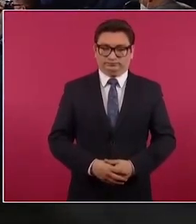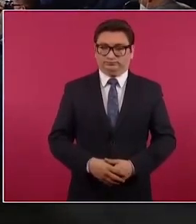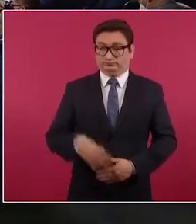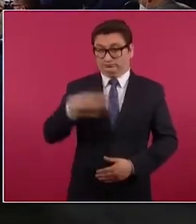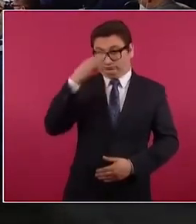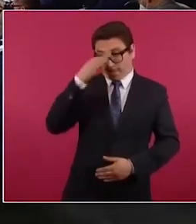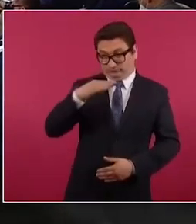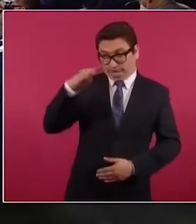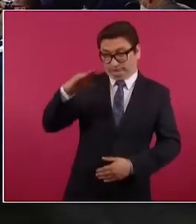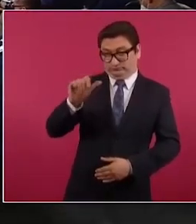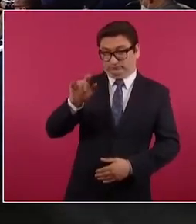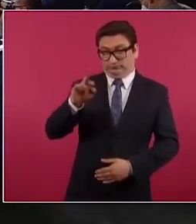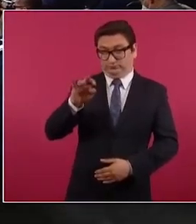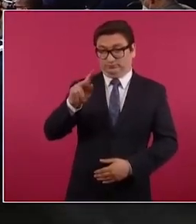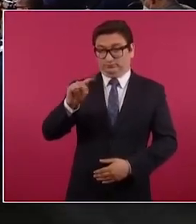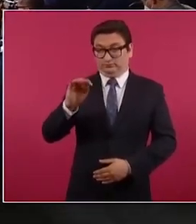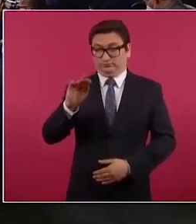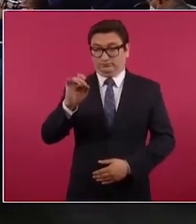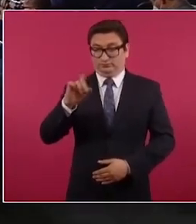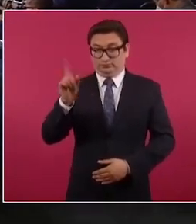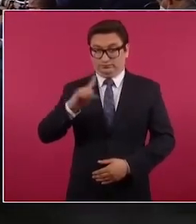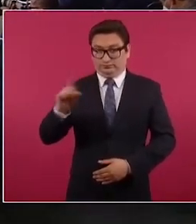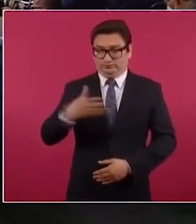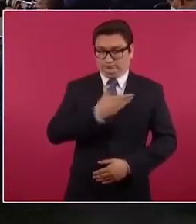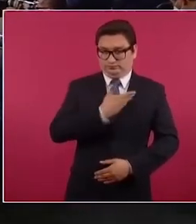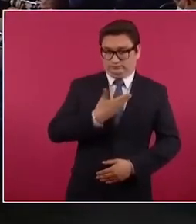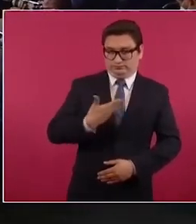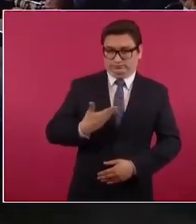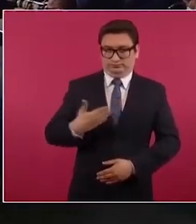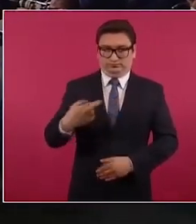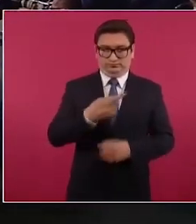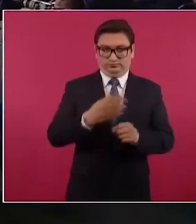Excelentísimo señor Alberto Fernández, presidente de la República